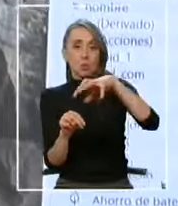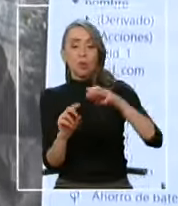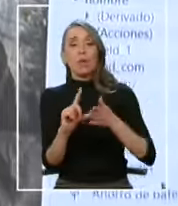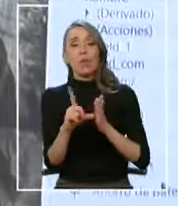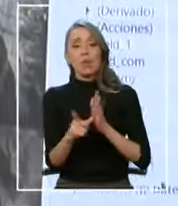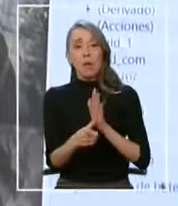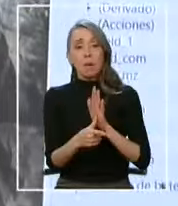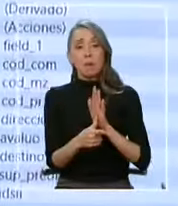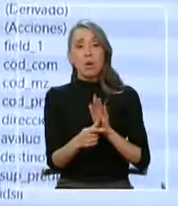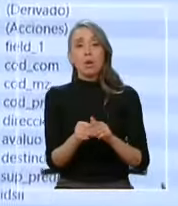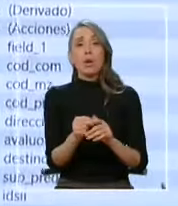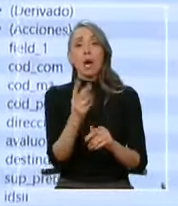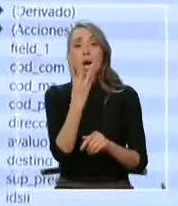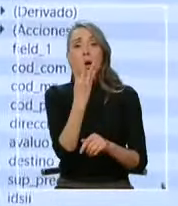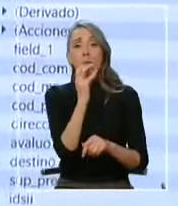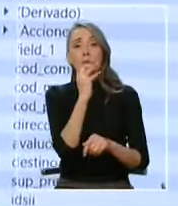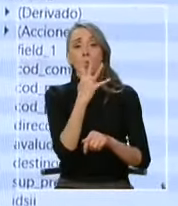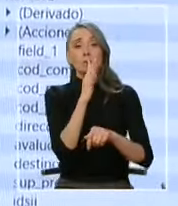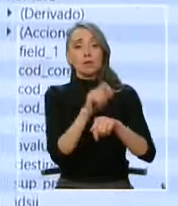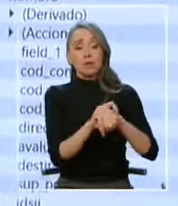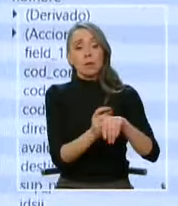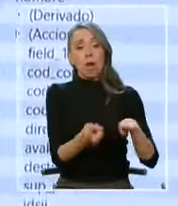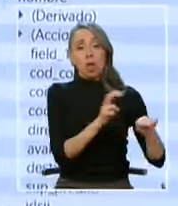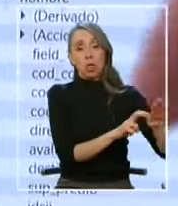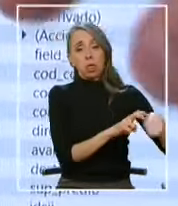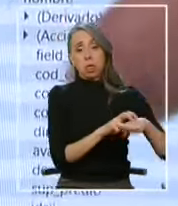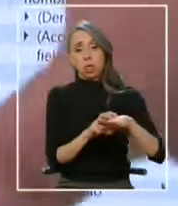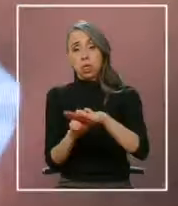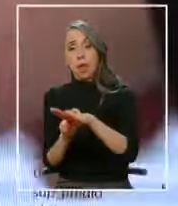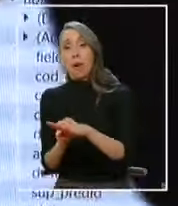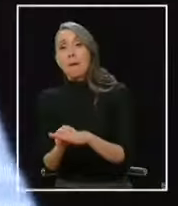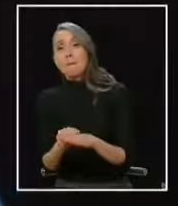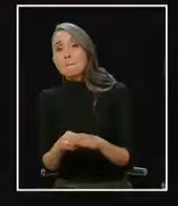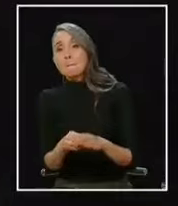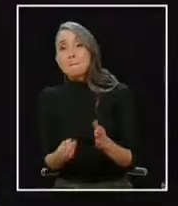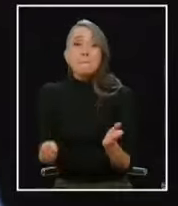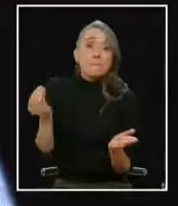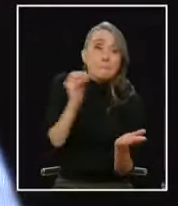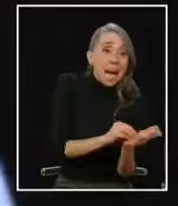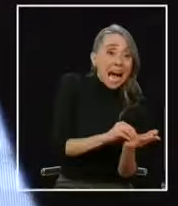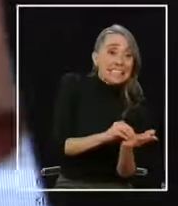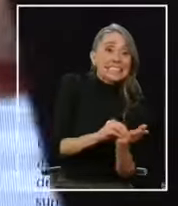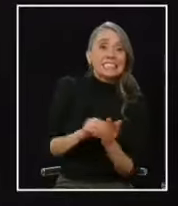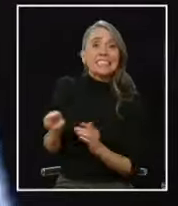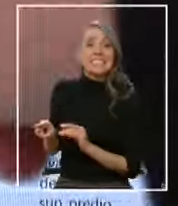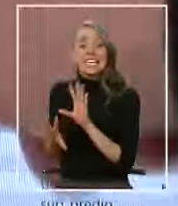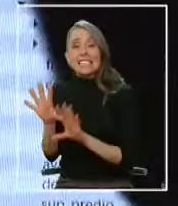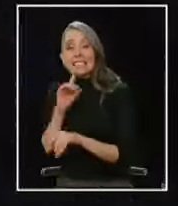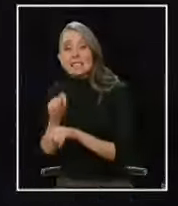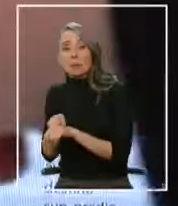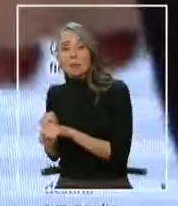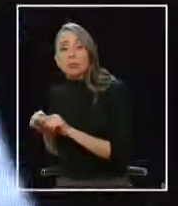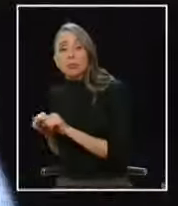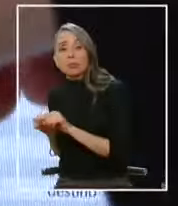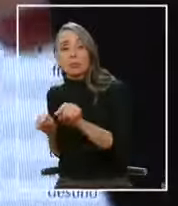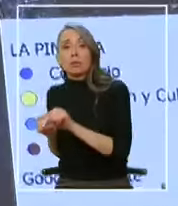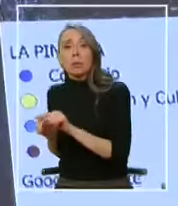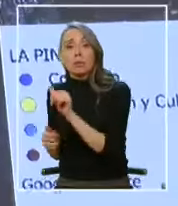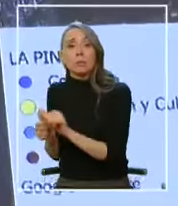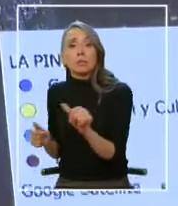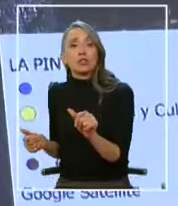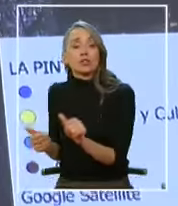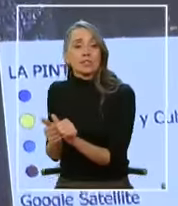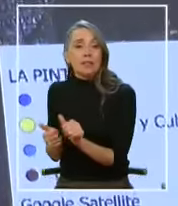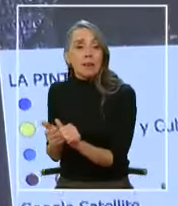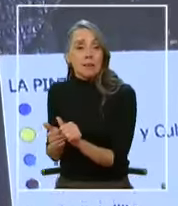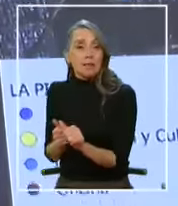demora aproximadamente 40-45 minutos más que los 15 minutos que demora a las personas que están cerca.